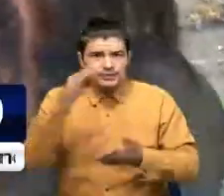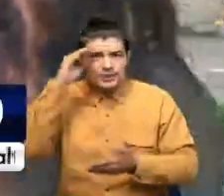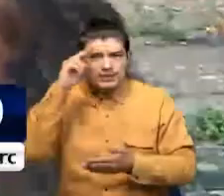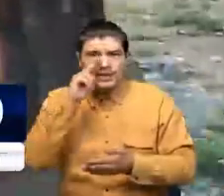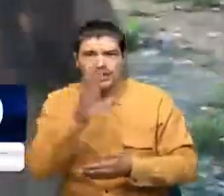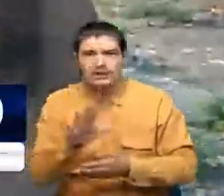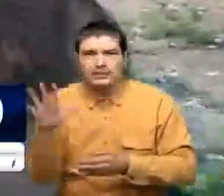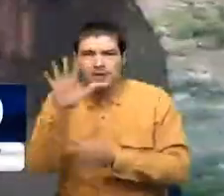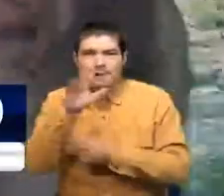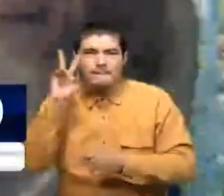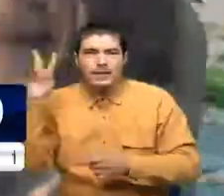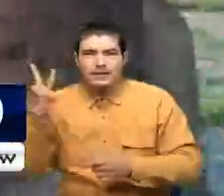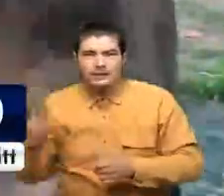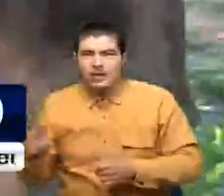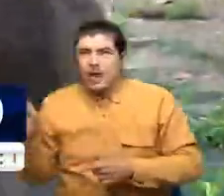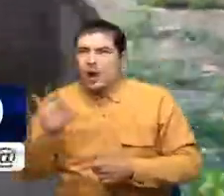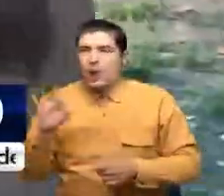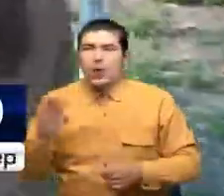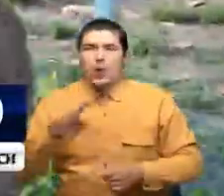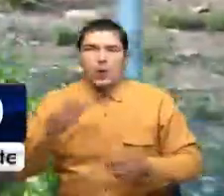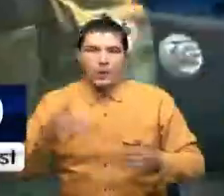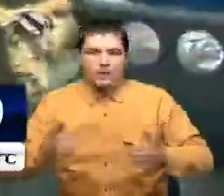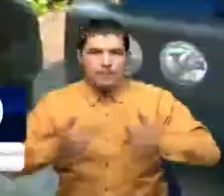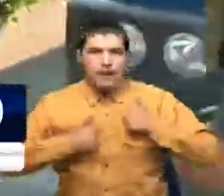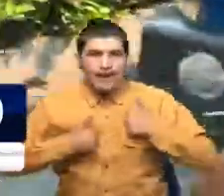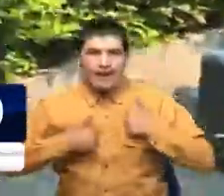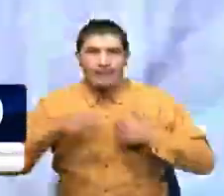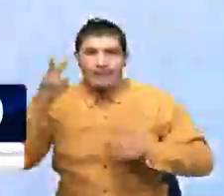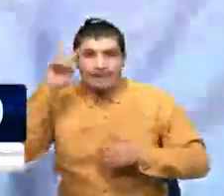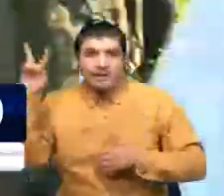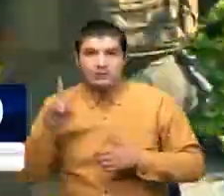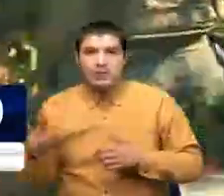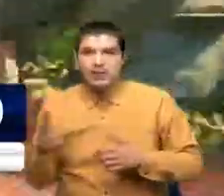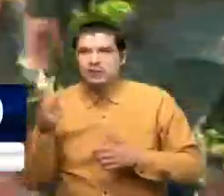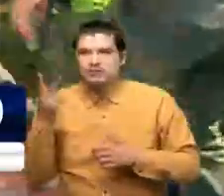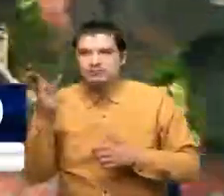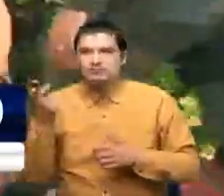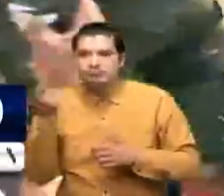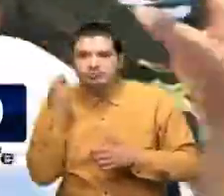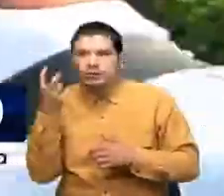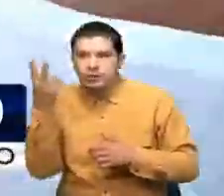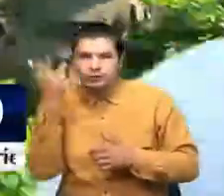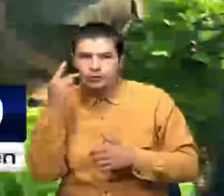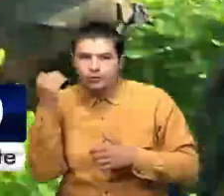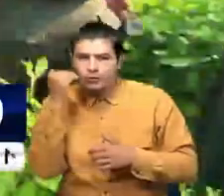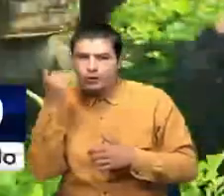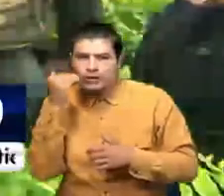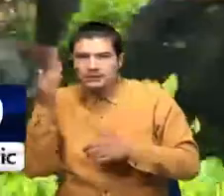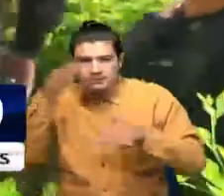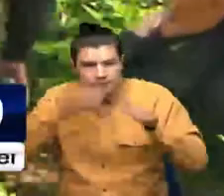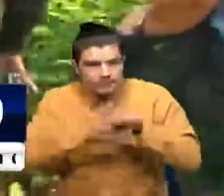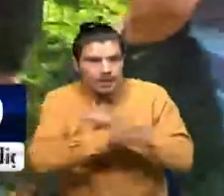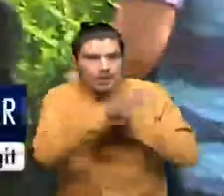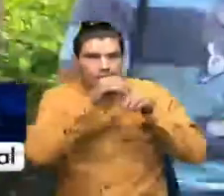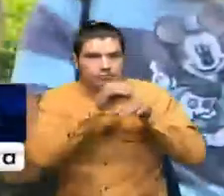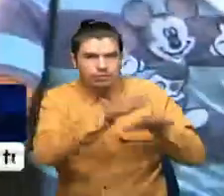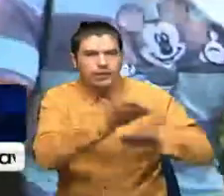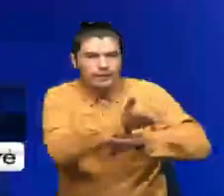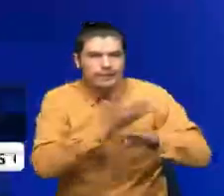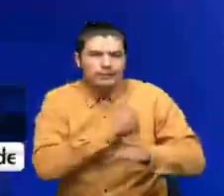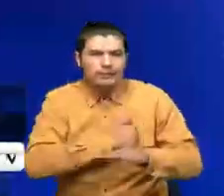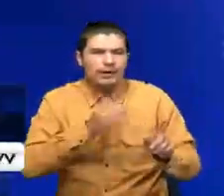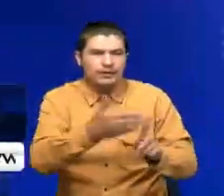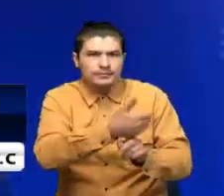Armadas de Venezuela. En este caso, dos mujeres activas del CICPC llegaron buscando refugio y enviaron un claro mensaje a la comunidad